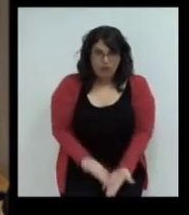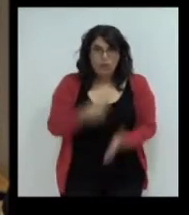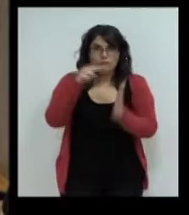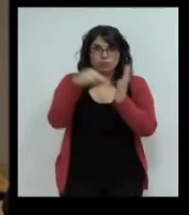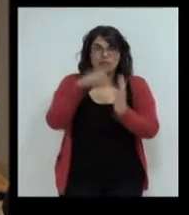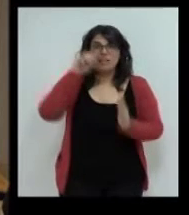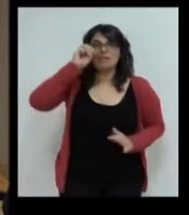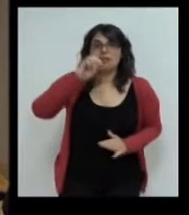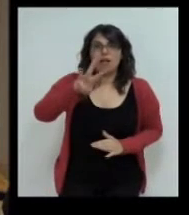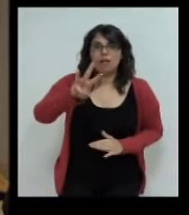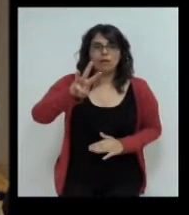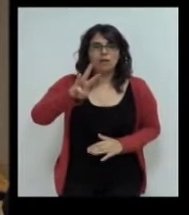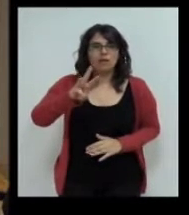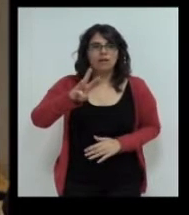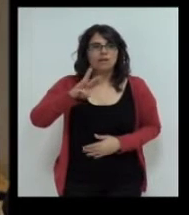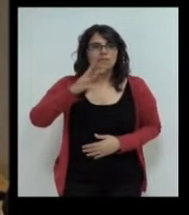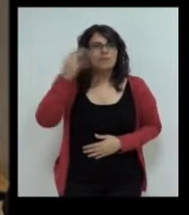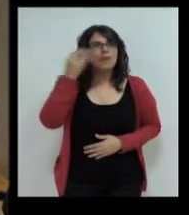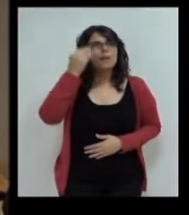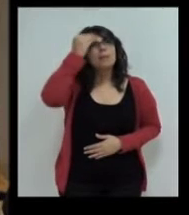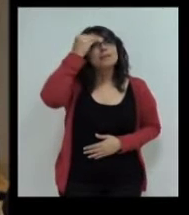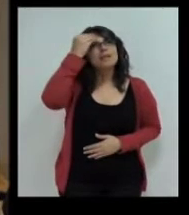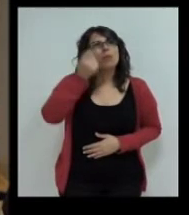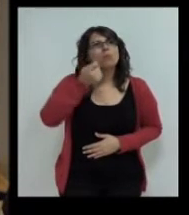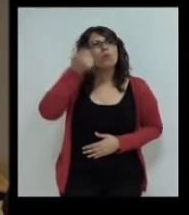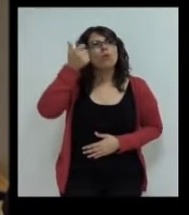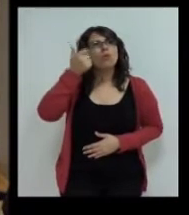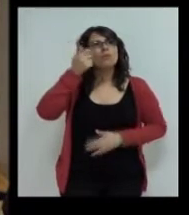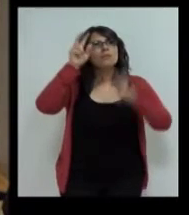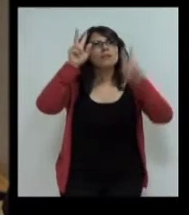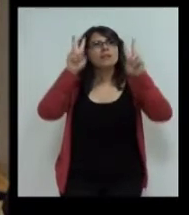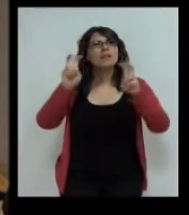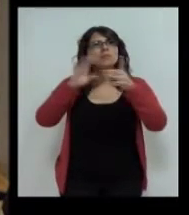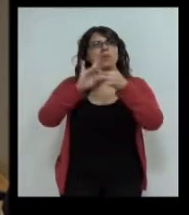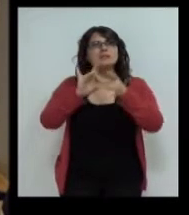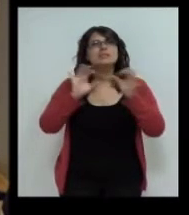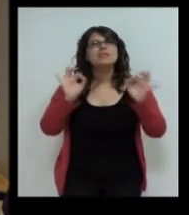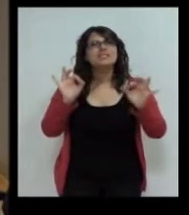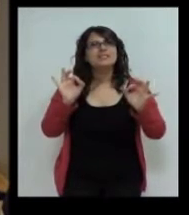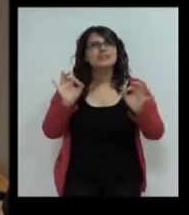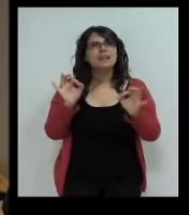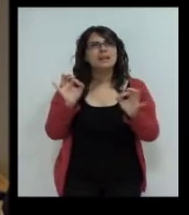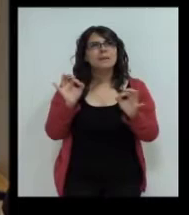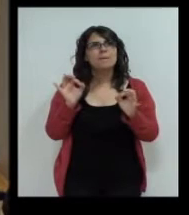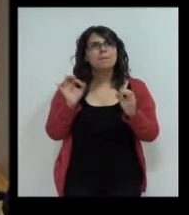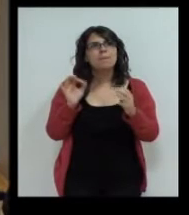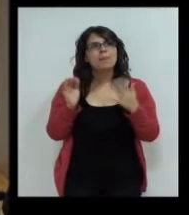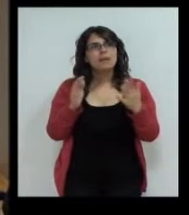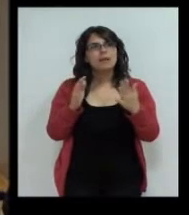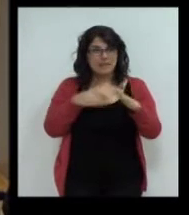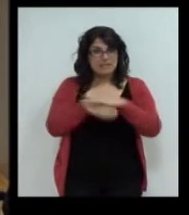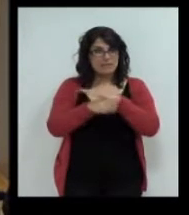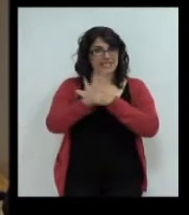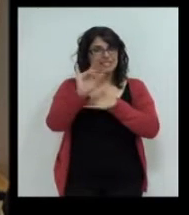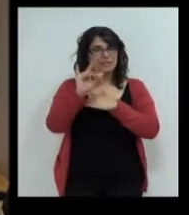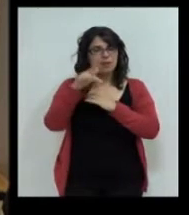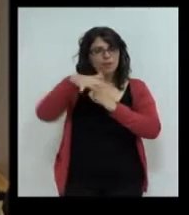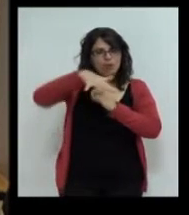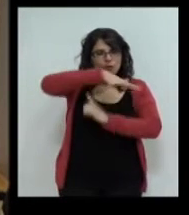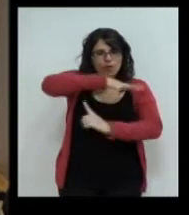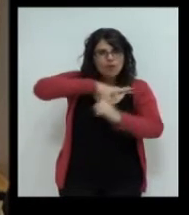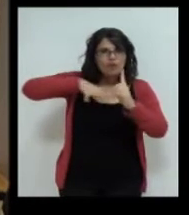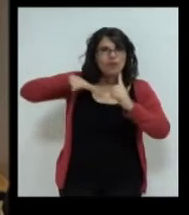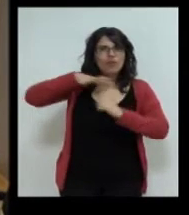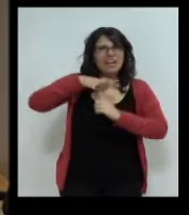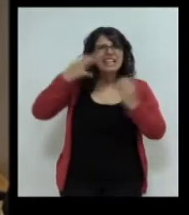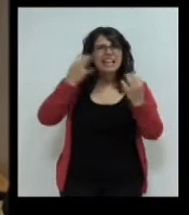tendríamos que hacer es pensar en todo lo que rodea la accesibilidad, como decía bien Dionisio, relacionado con lo que es el